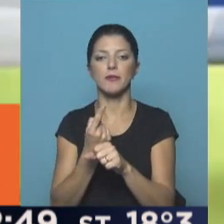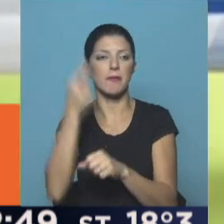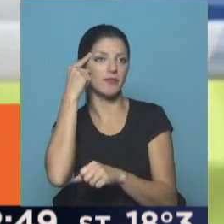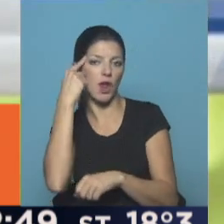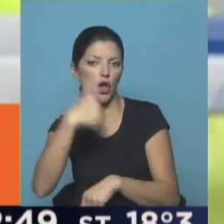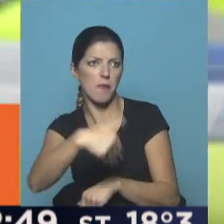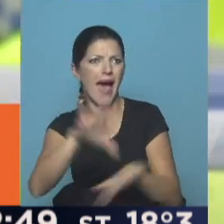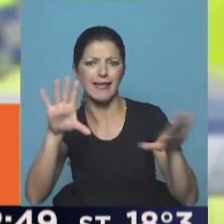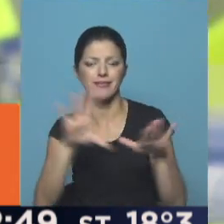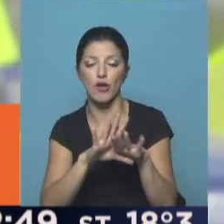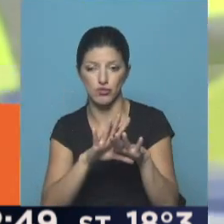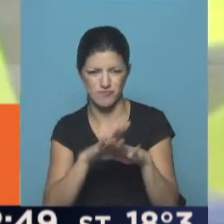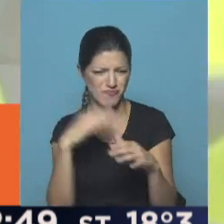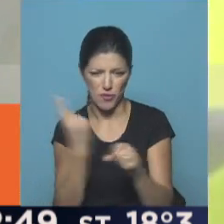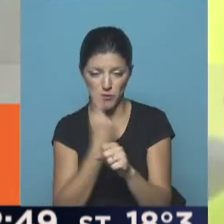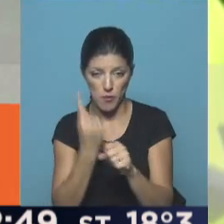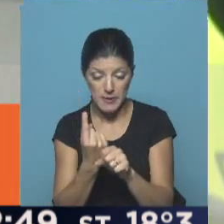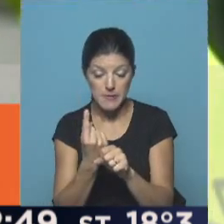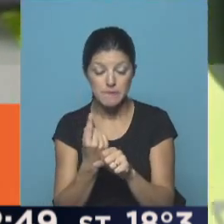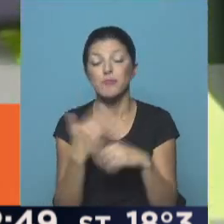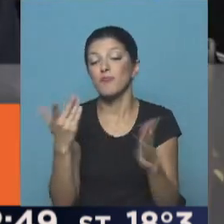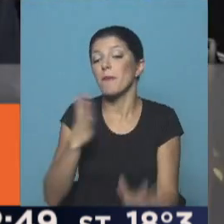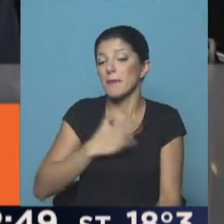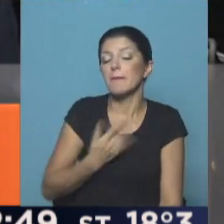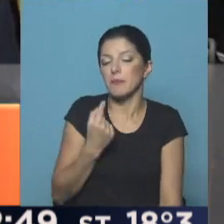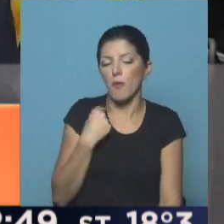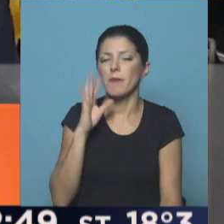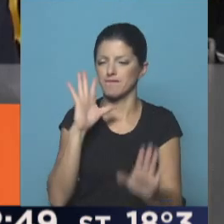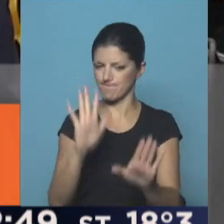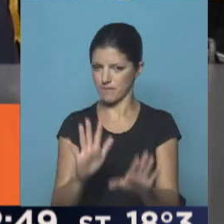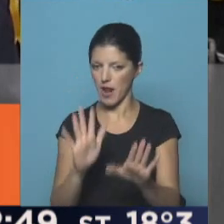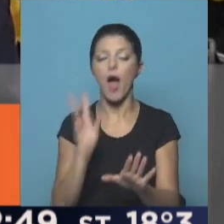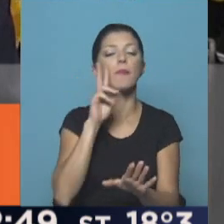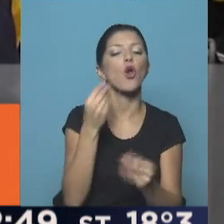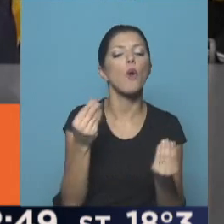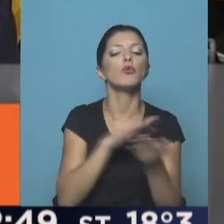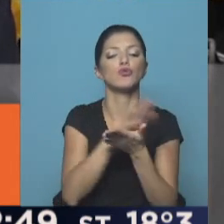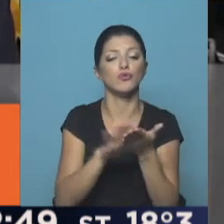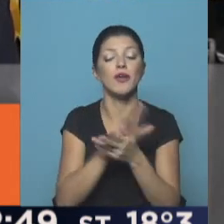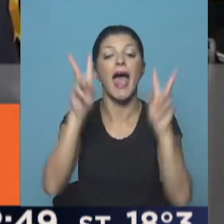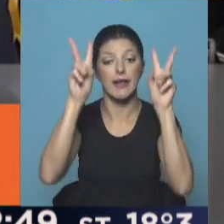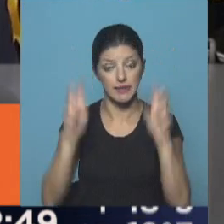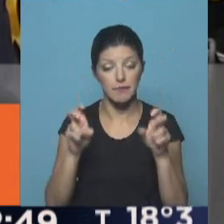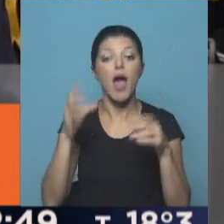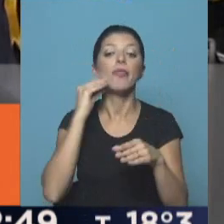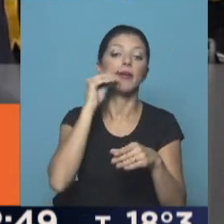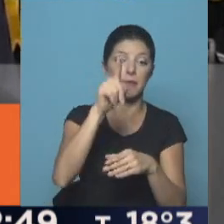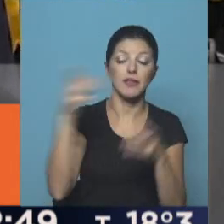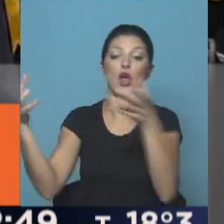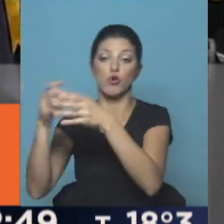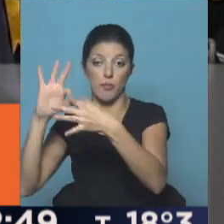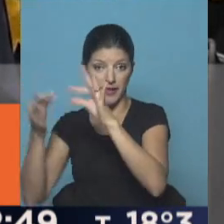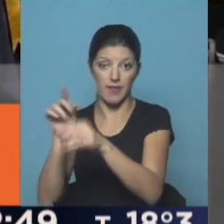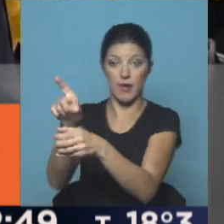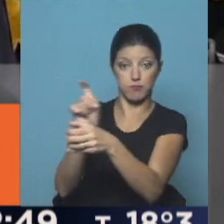de lo que va a pasar, yo creo que lo primero es esperar, ver cómo actúa en función del Brexit, ver cómo sale su alianza con los unionistas de Irlanda